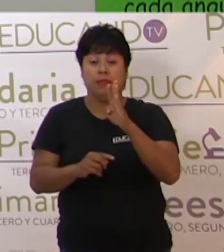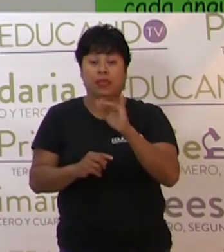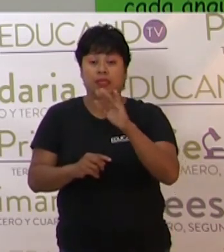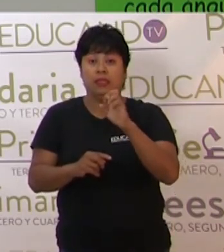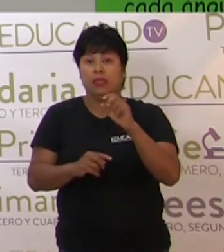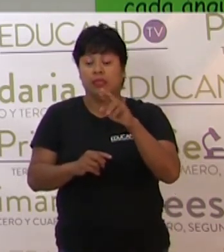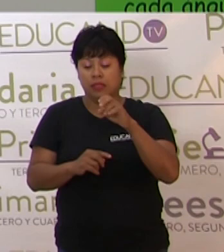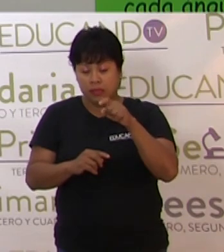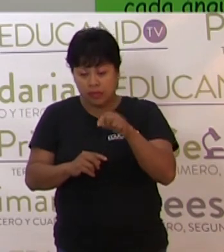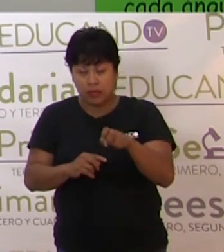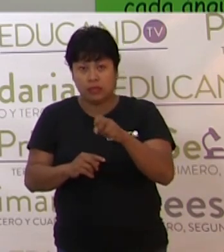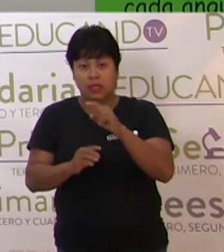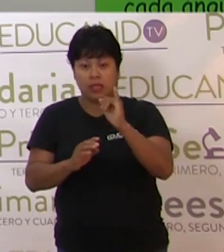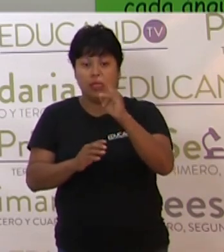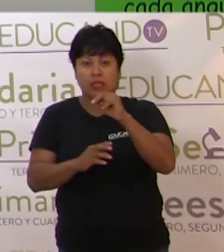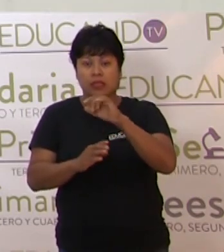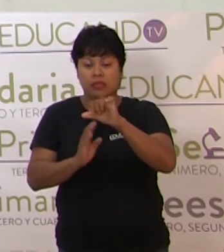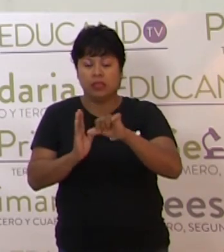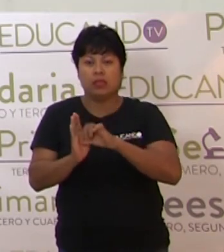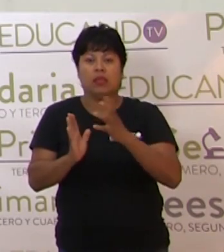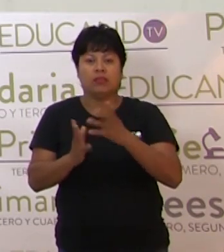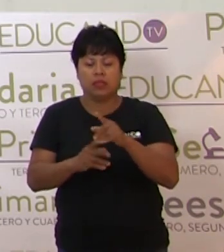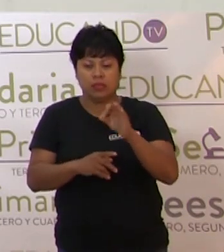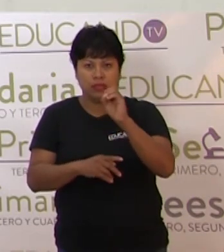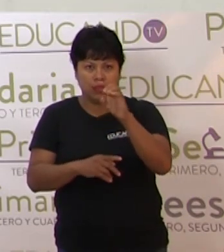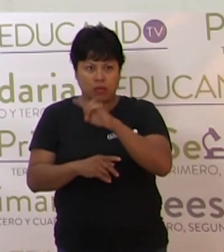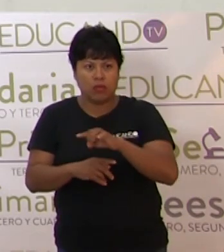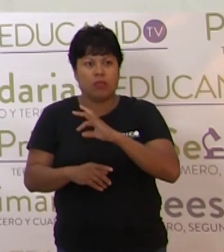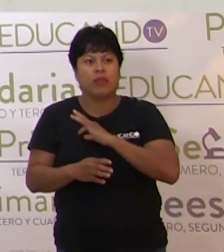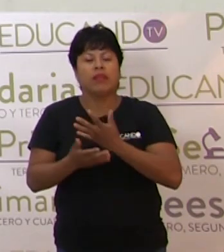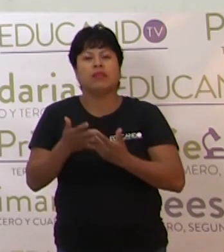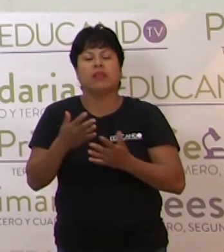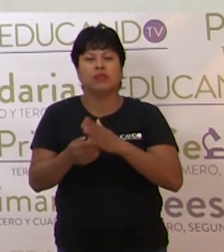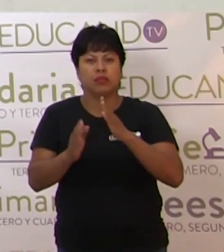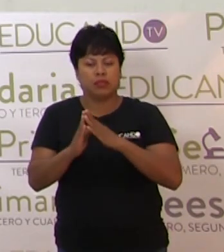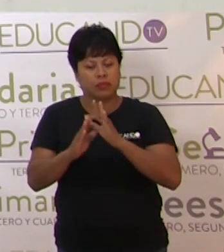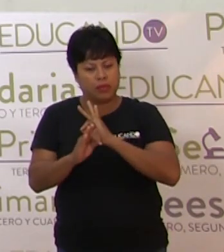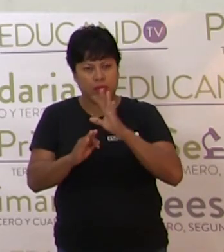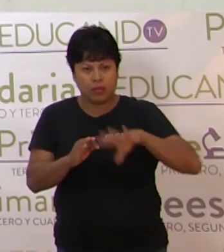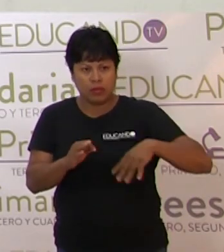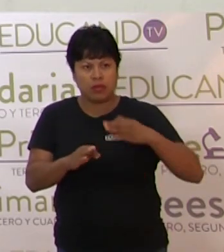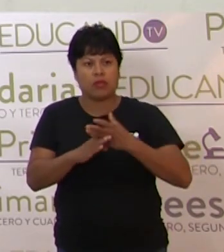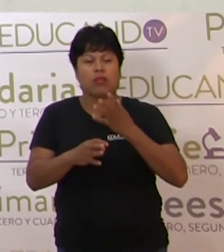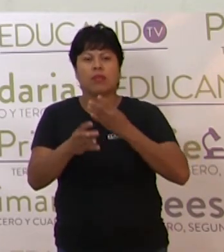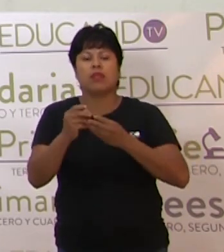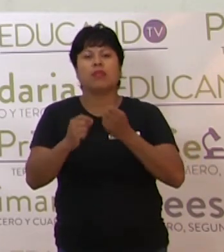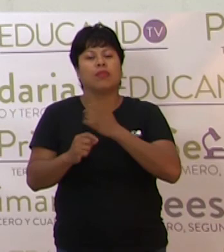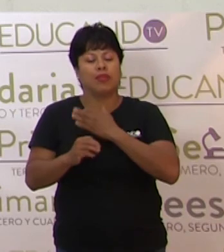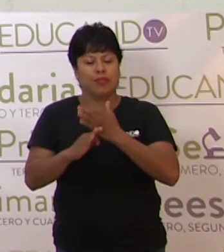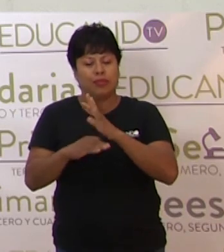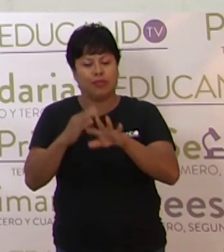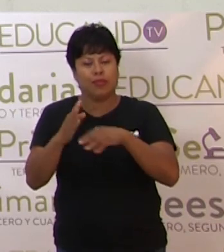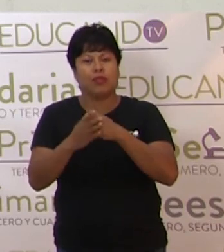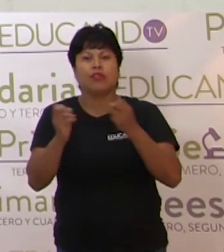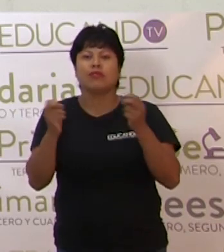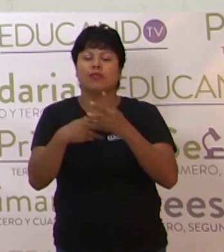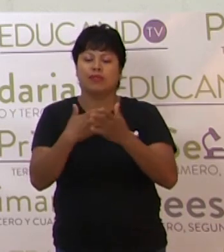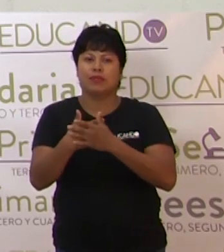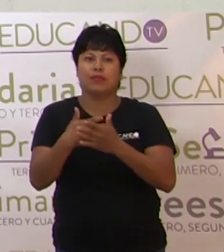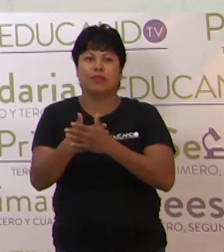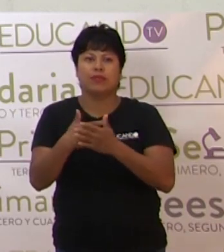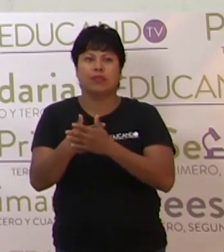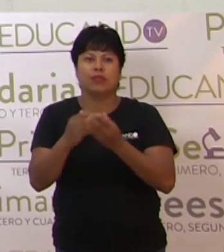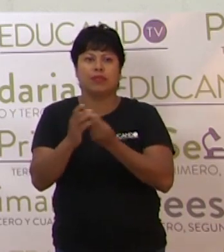luego a partir de un centro trazar el sitio resuelvan en su casa para reforzar lo que hoy aprendimos y bueno eso es todo por hoy nos vemos en la